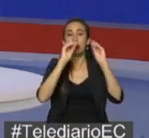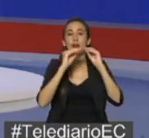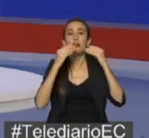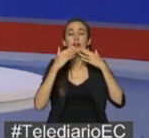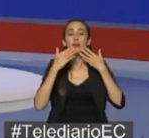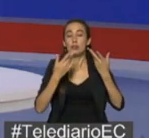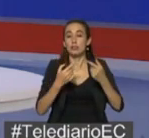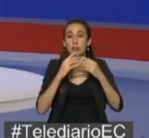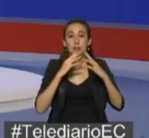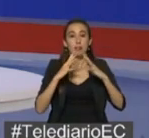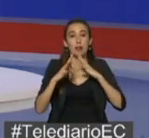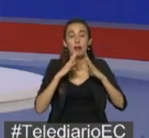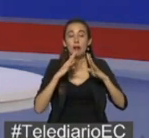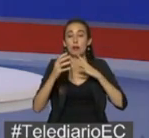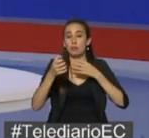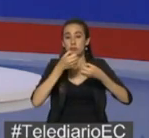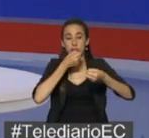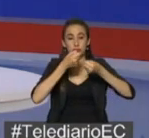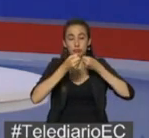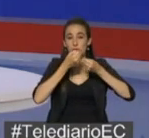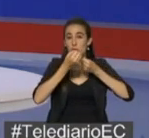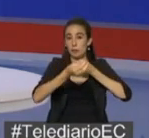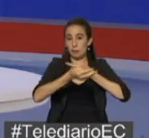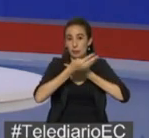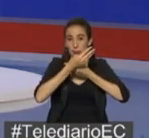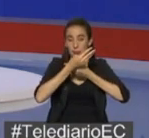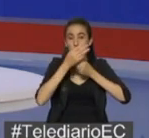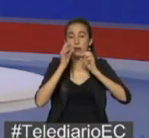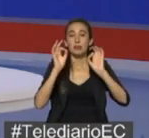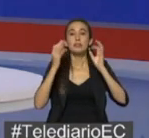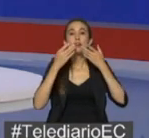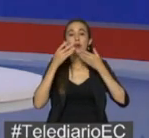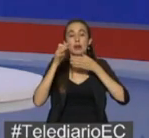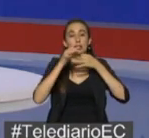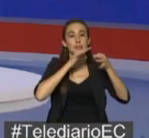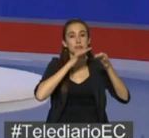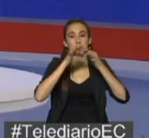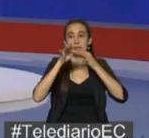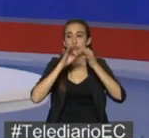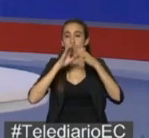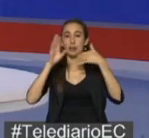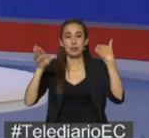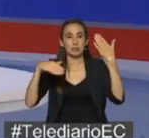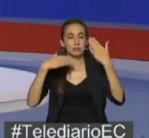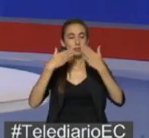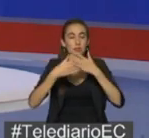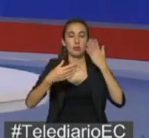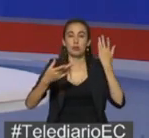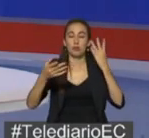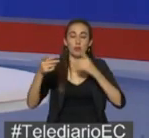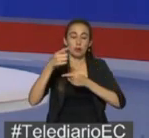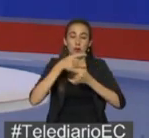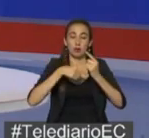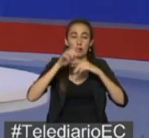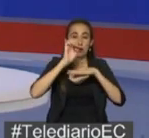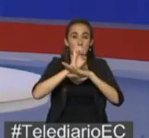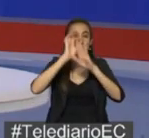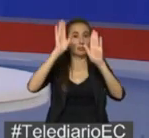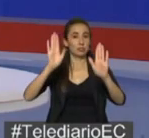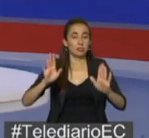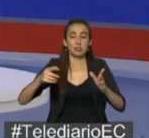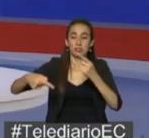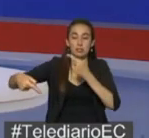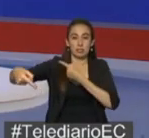una declaración de prensa virtual explicando en torno a la emisión de un protocolo que prioriza el retorno de ecuatorianos de